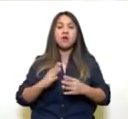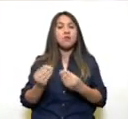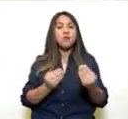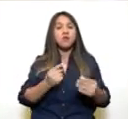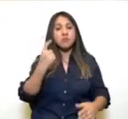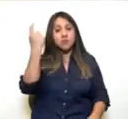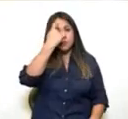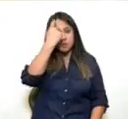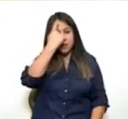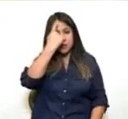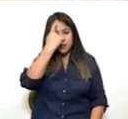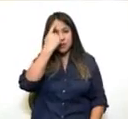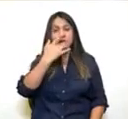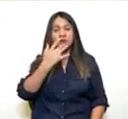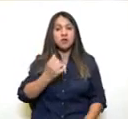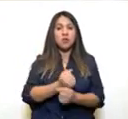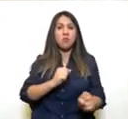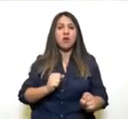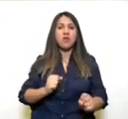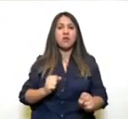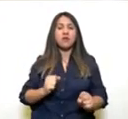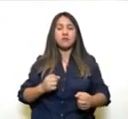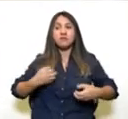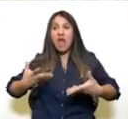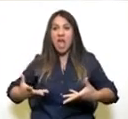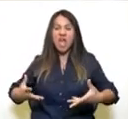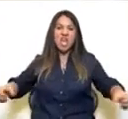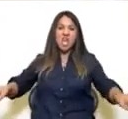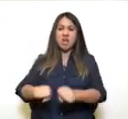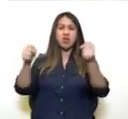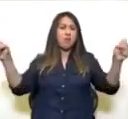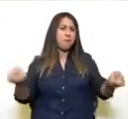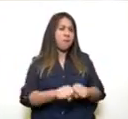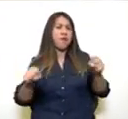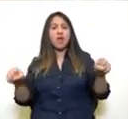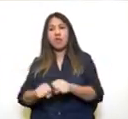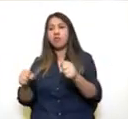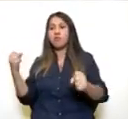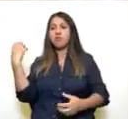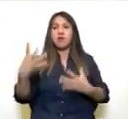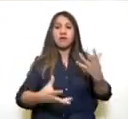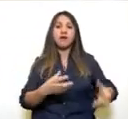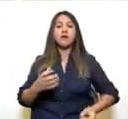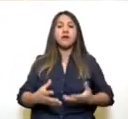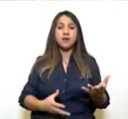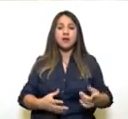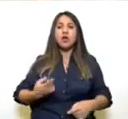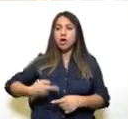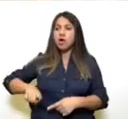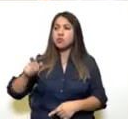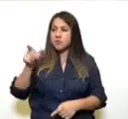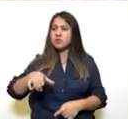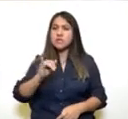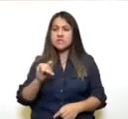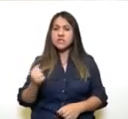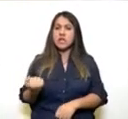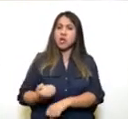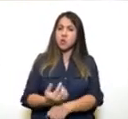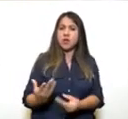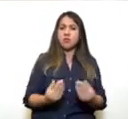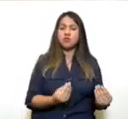reaccionar con violencia destrozando lo que al otro le sirve yo nunca